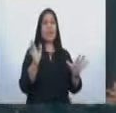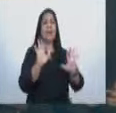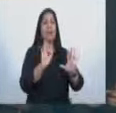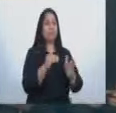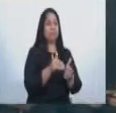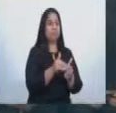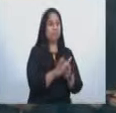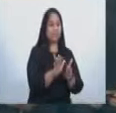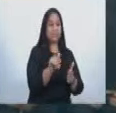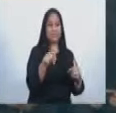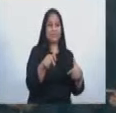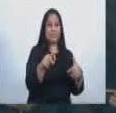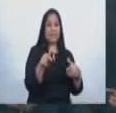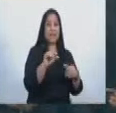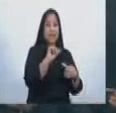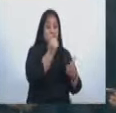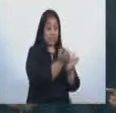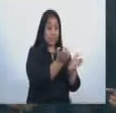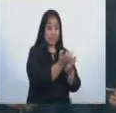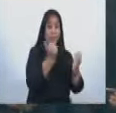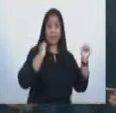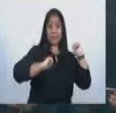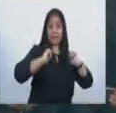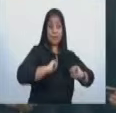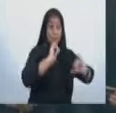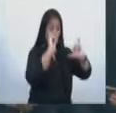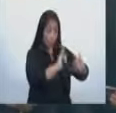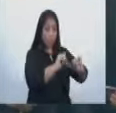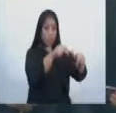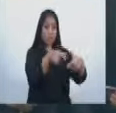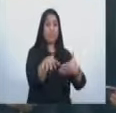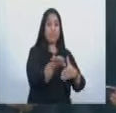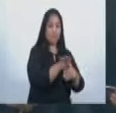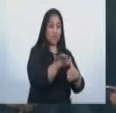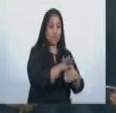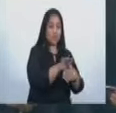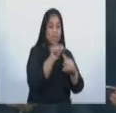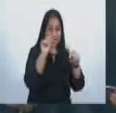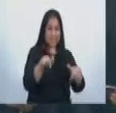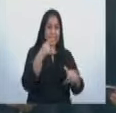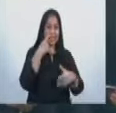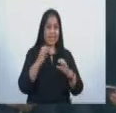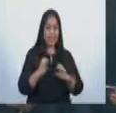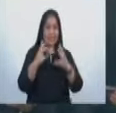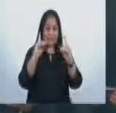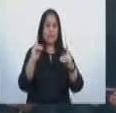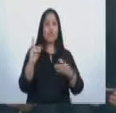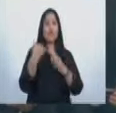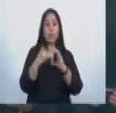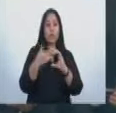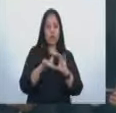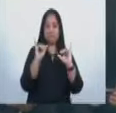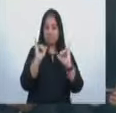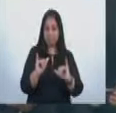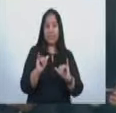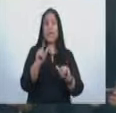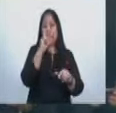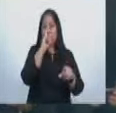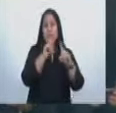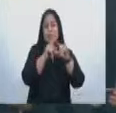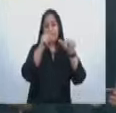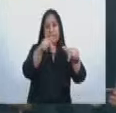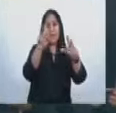salir de la escuela de arte que ahorita está funcionando en el edificio de correos efectivamente ahí